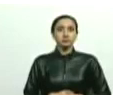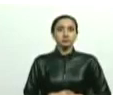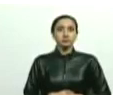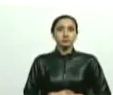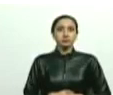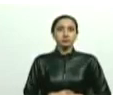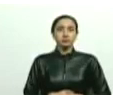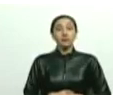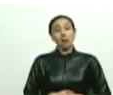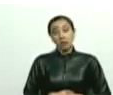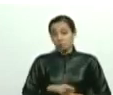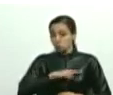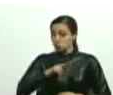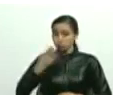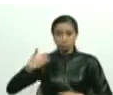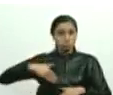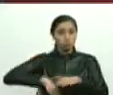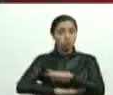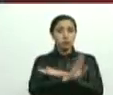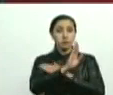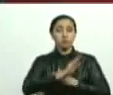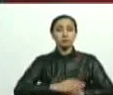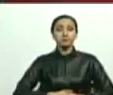Y así fuimos.